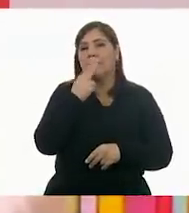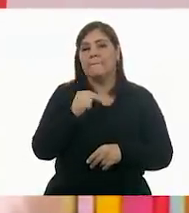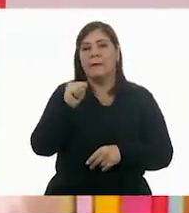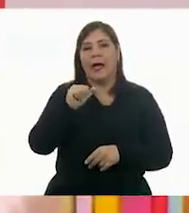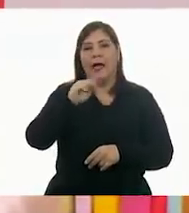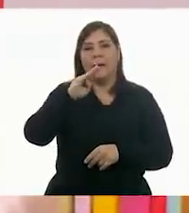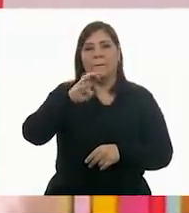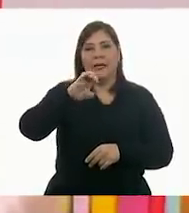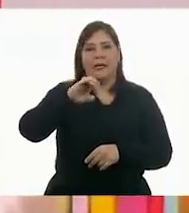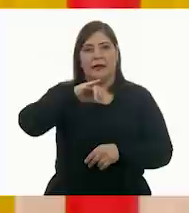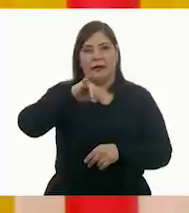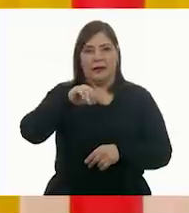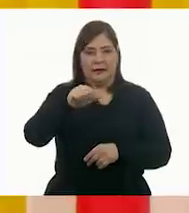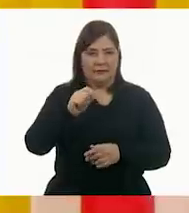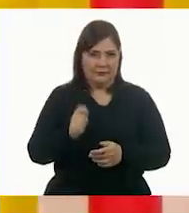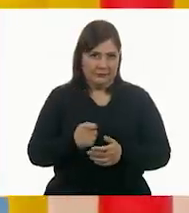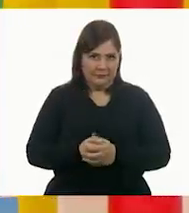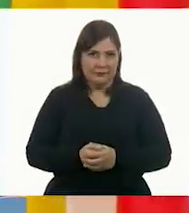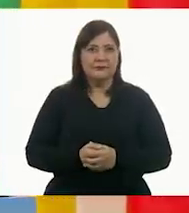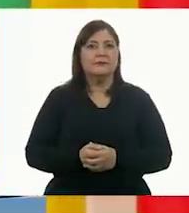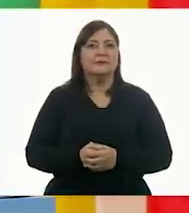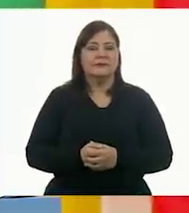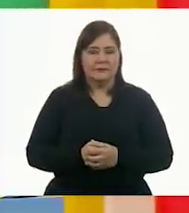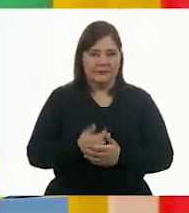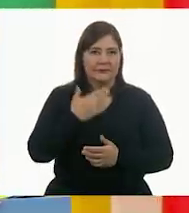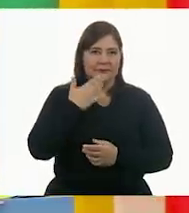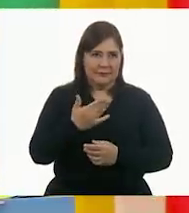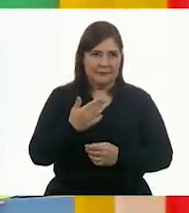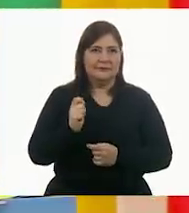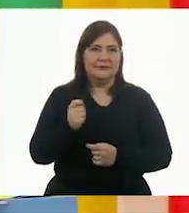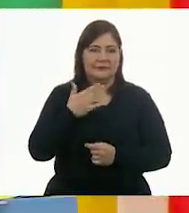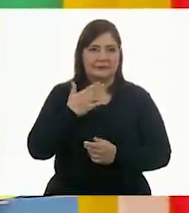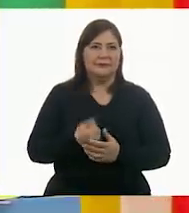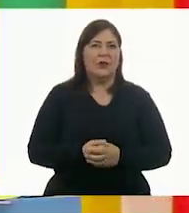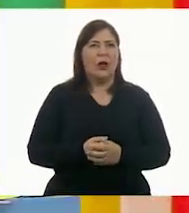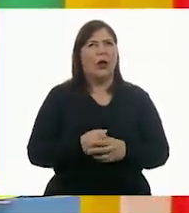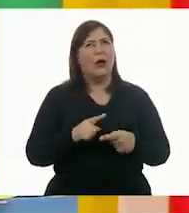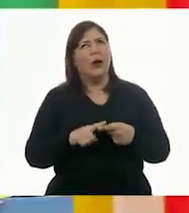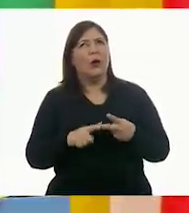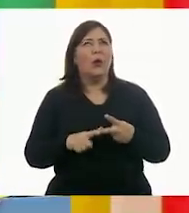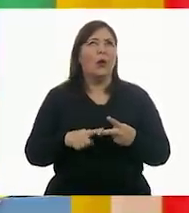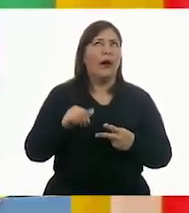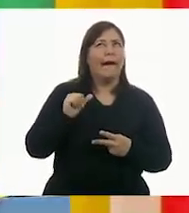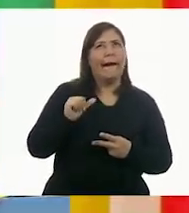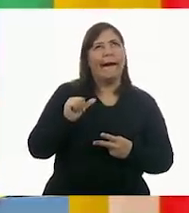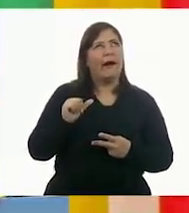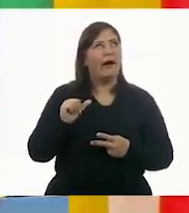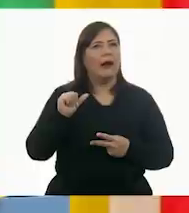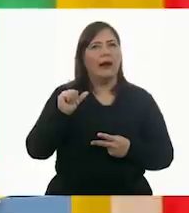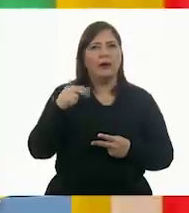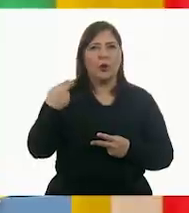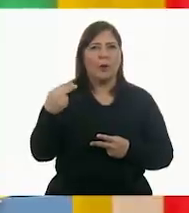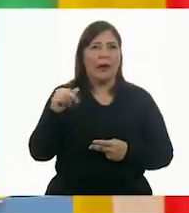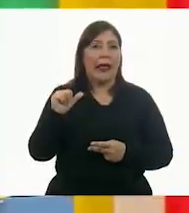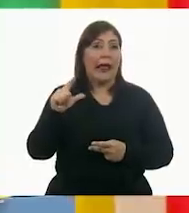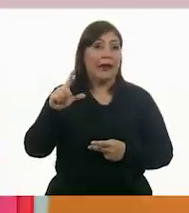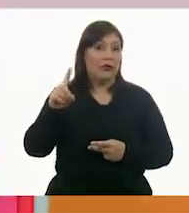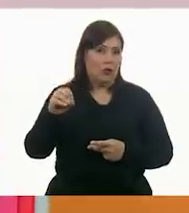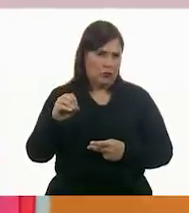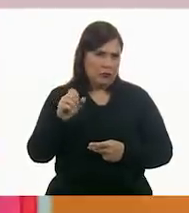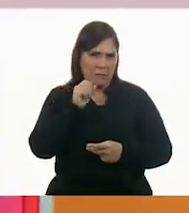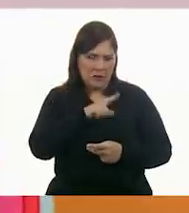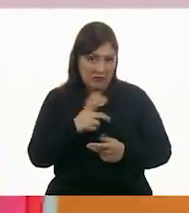de abeja. Muy bien. O de Aldo también, ¿verdad?